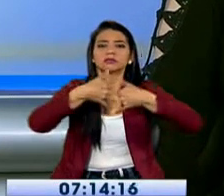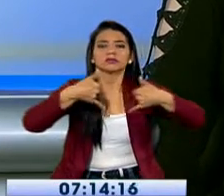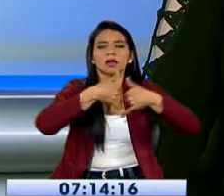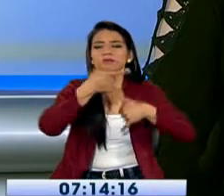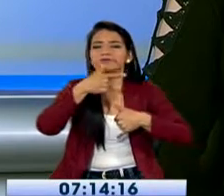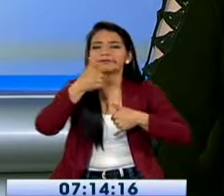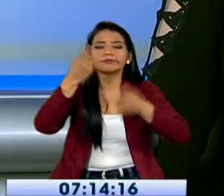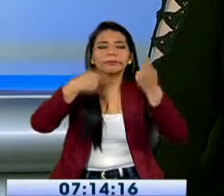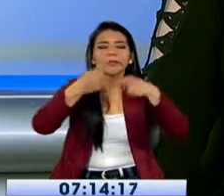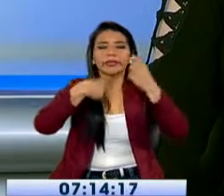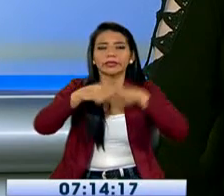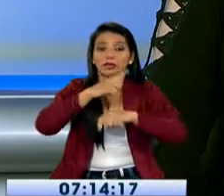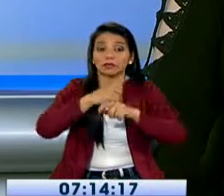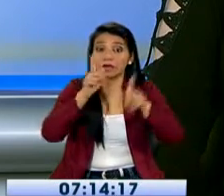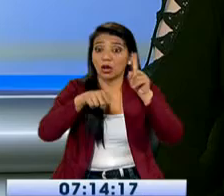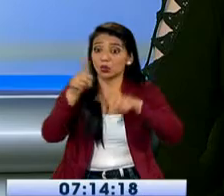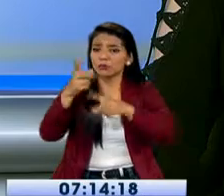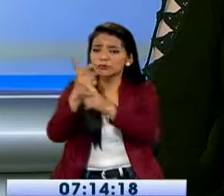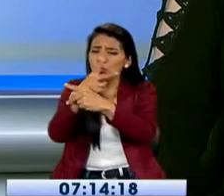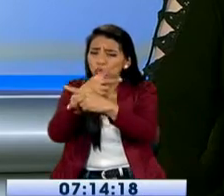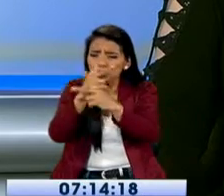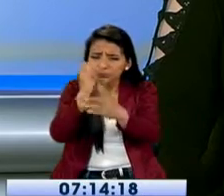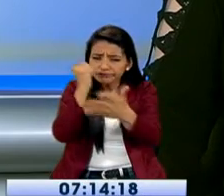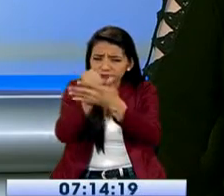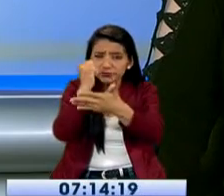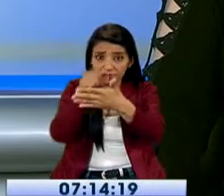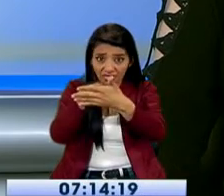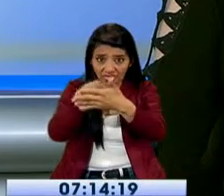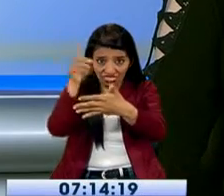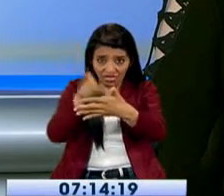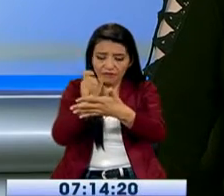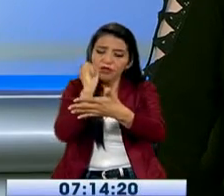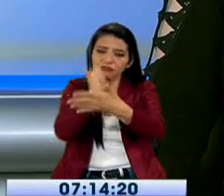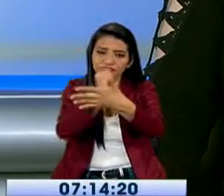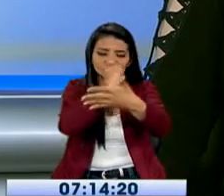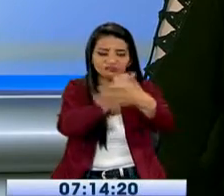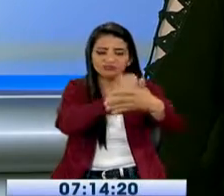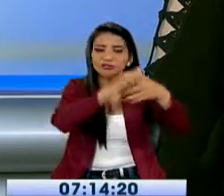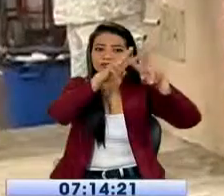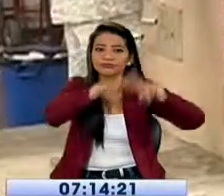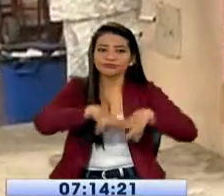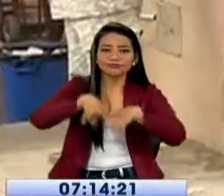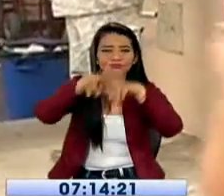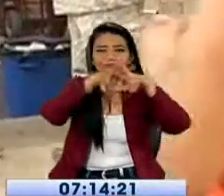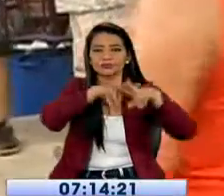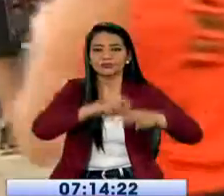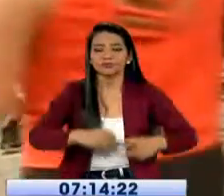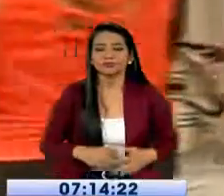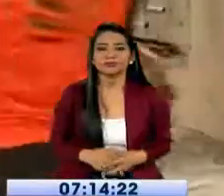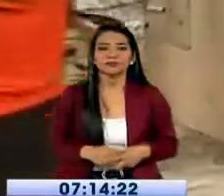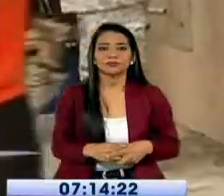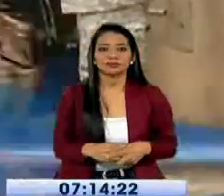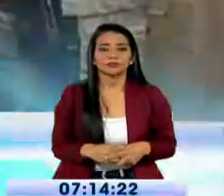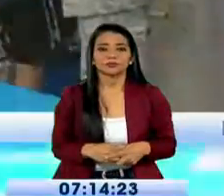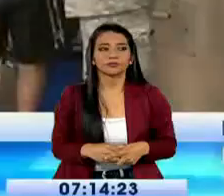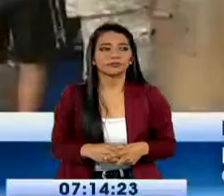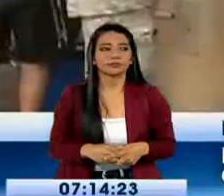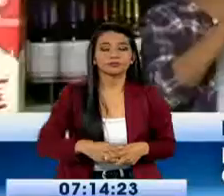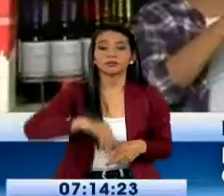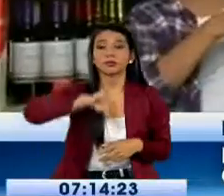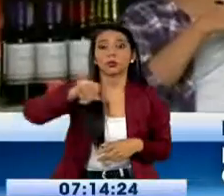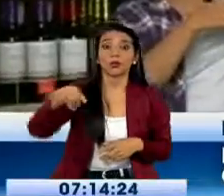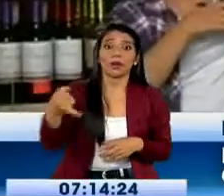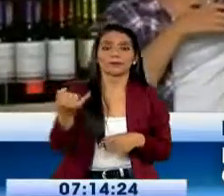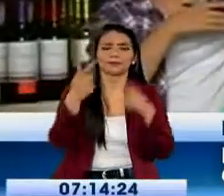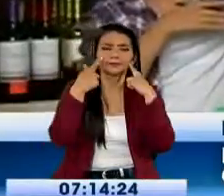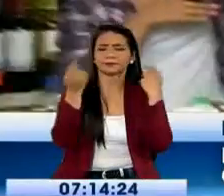acción de control se verificó que los productos tengan el etiquetado fiscal. El operativo de este jueves se